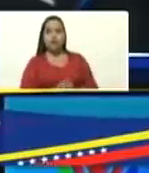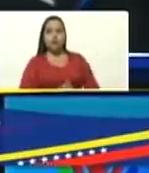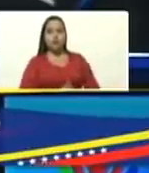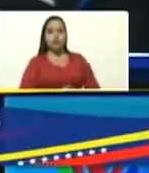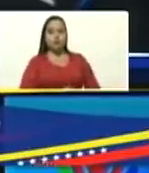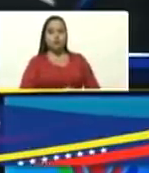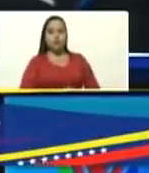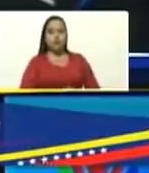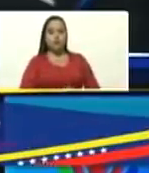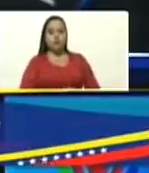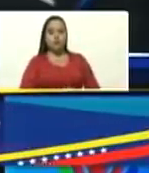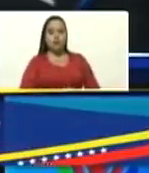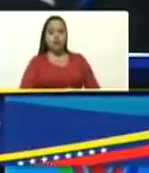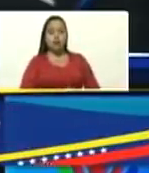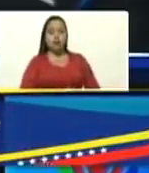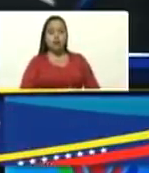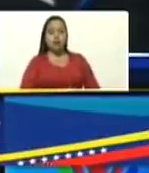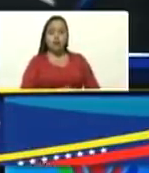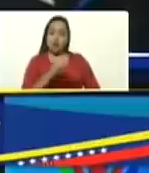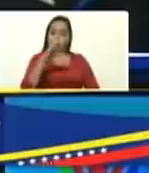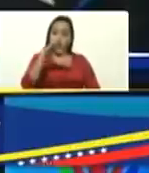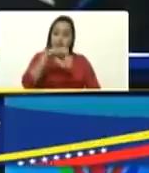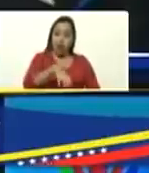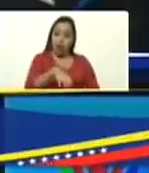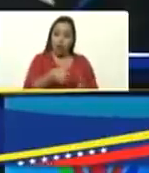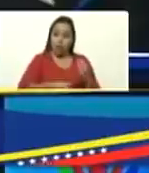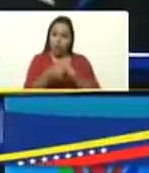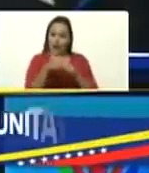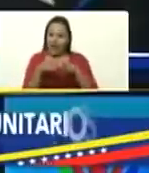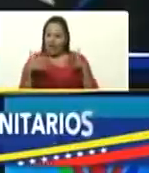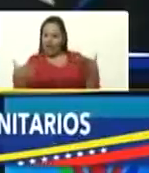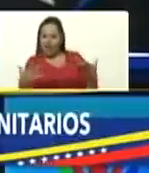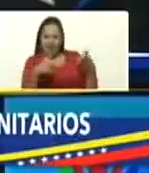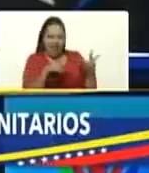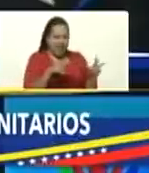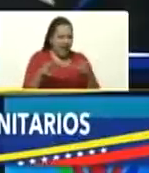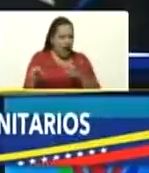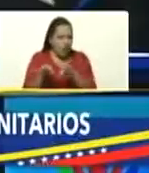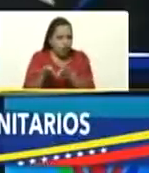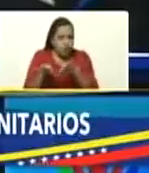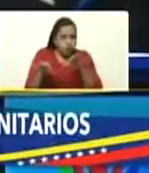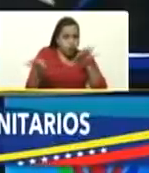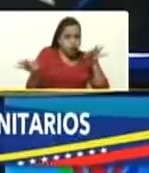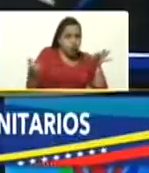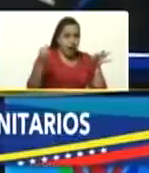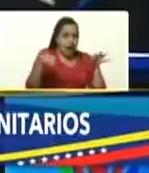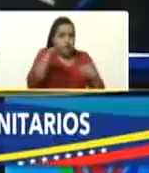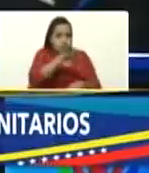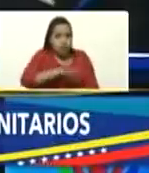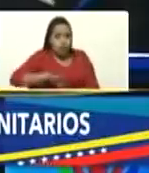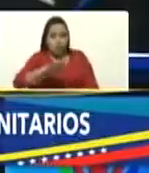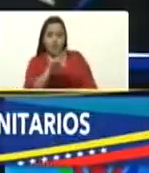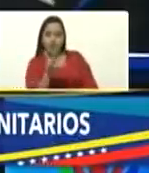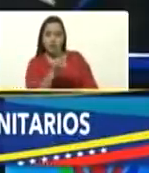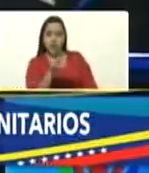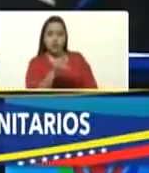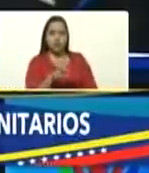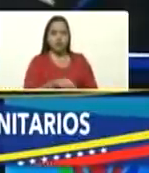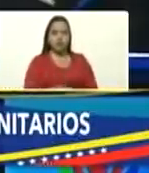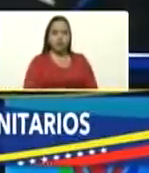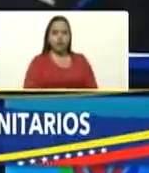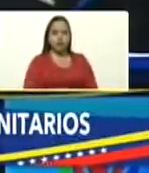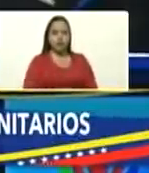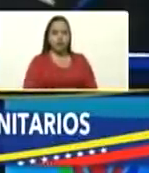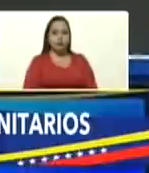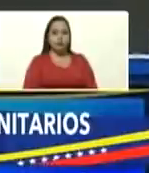estado más grande, extraño y extenso que tiene toda la República.